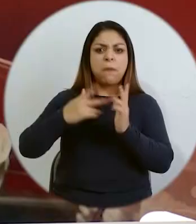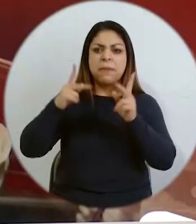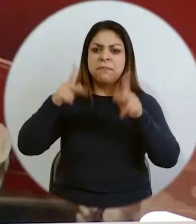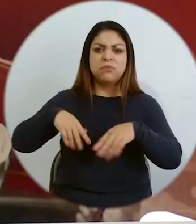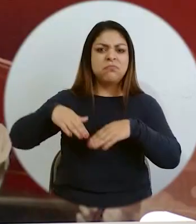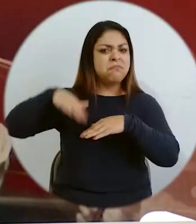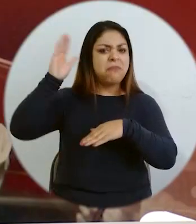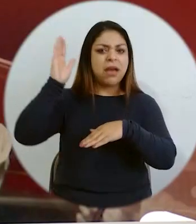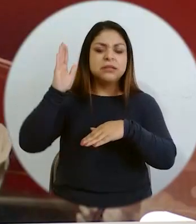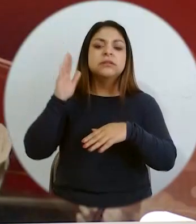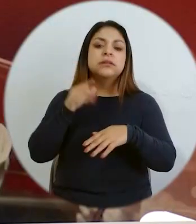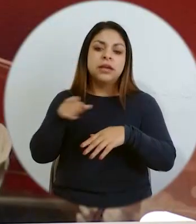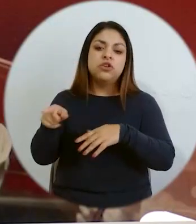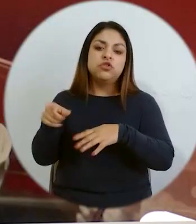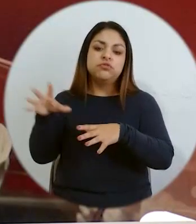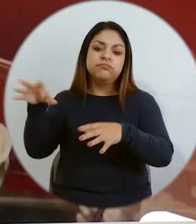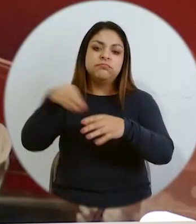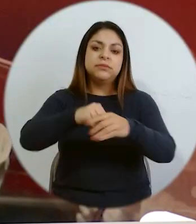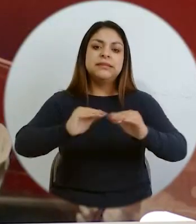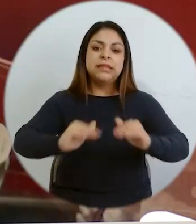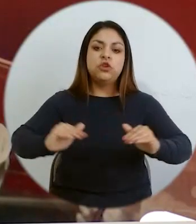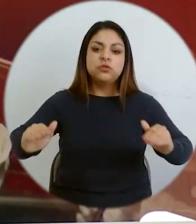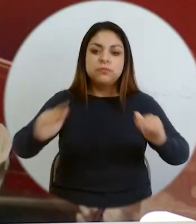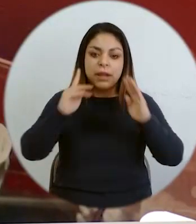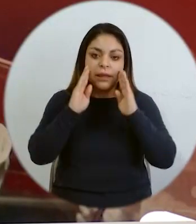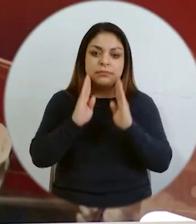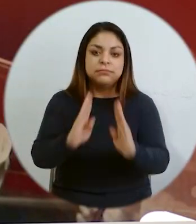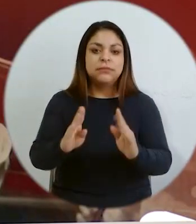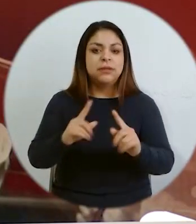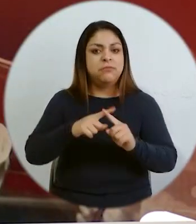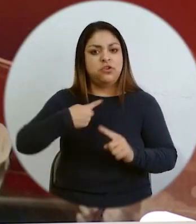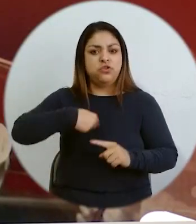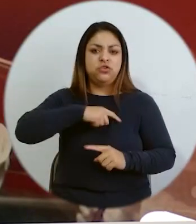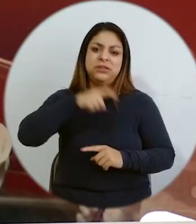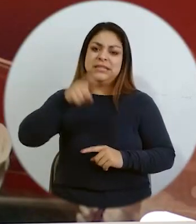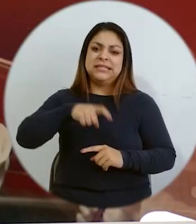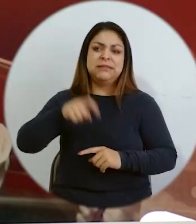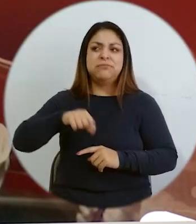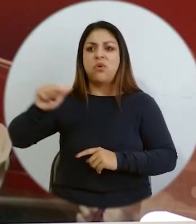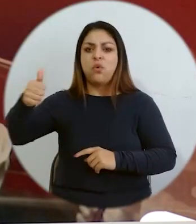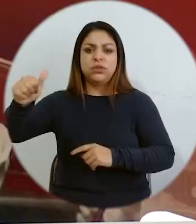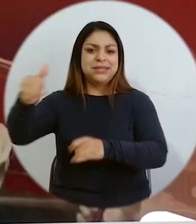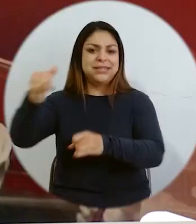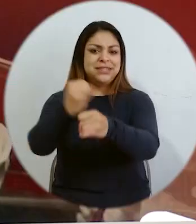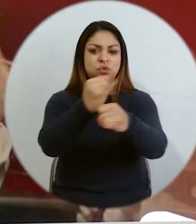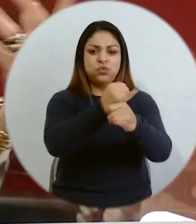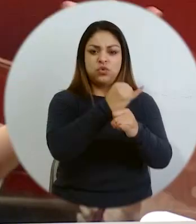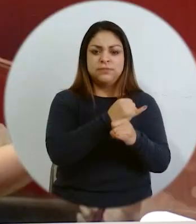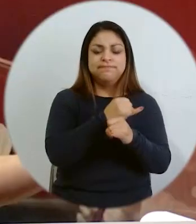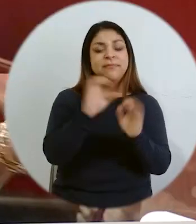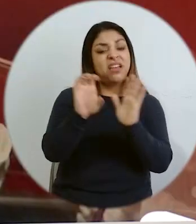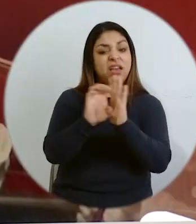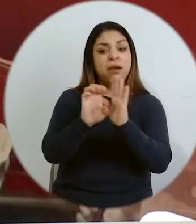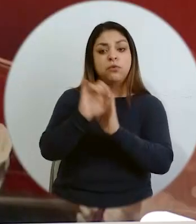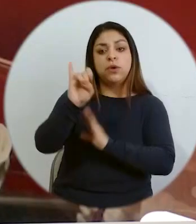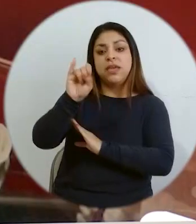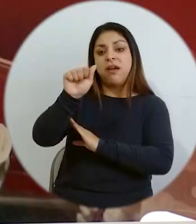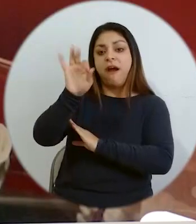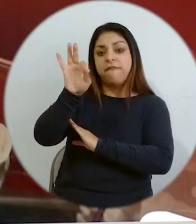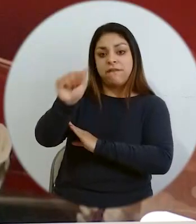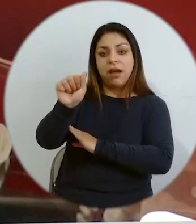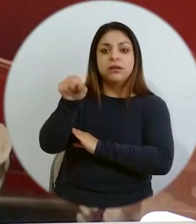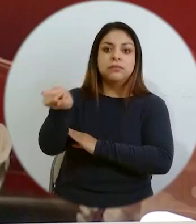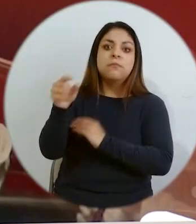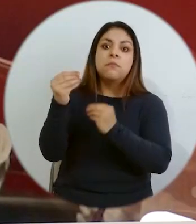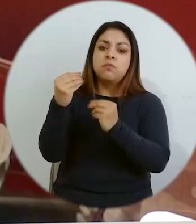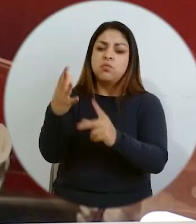de las academias de crianza del Patronato Nacional de la Infancia, pero entendemos y requerimos a otras instituciones. Referimos al IAFA porque entre las